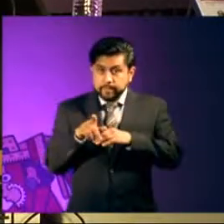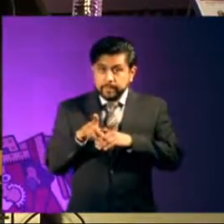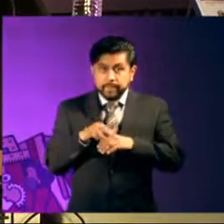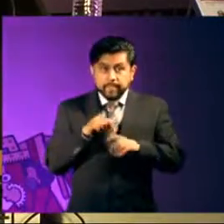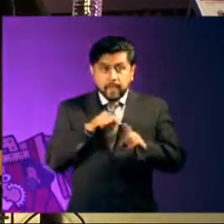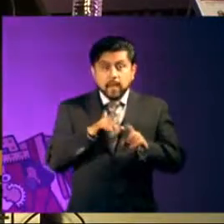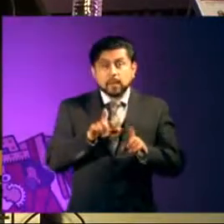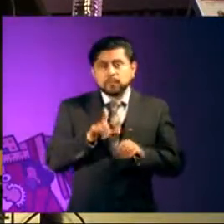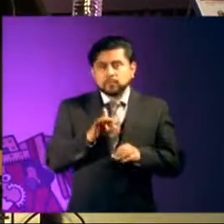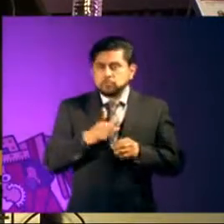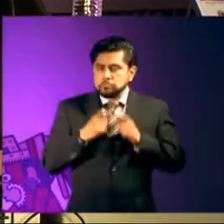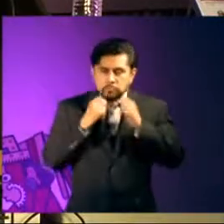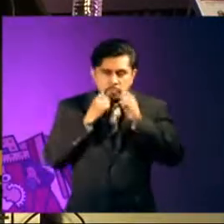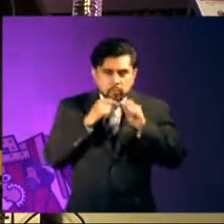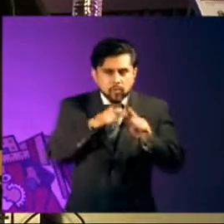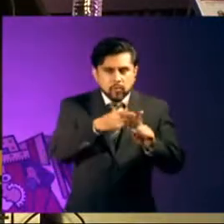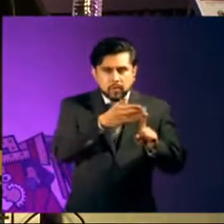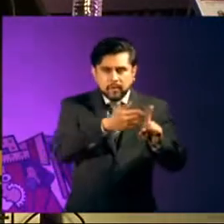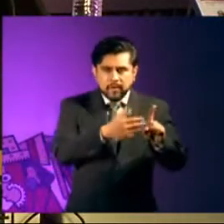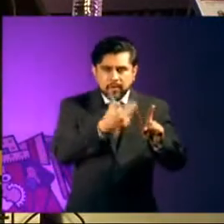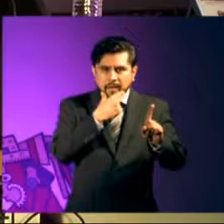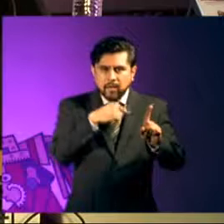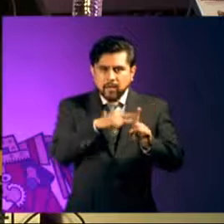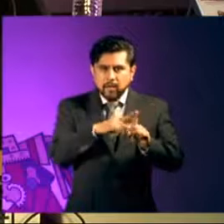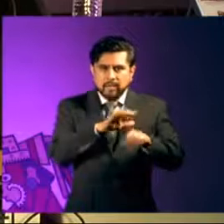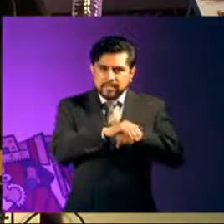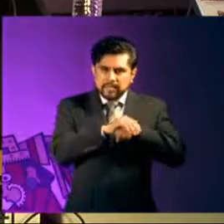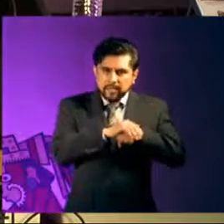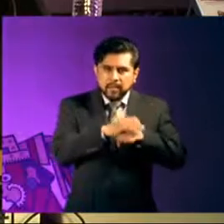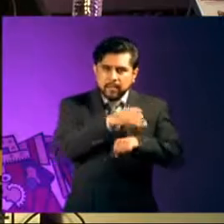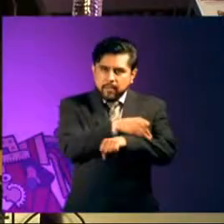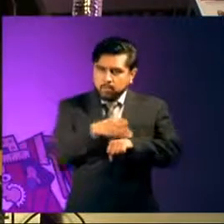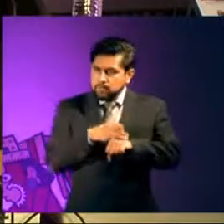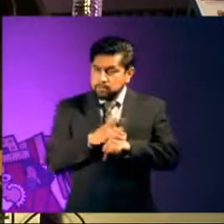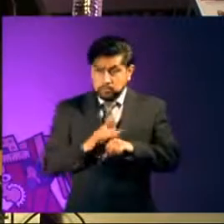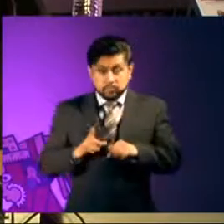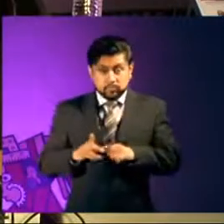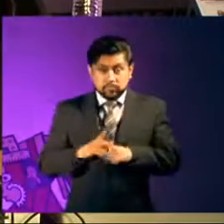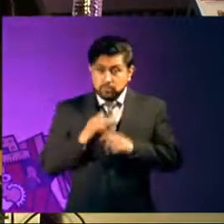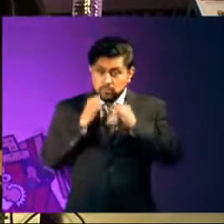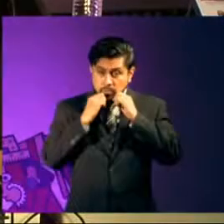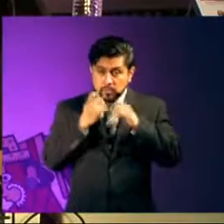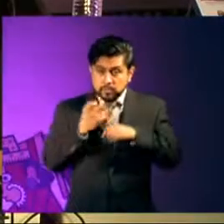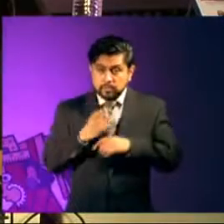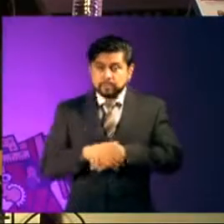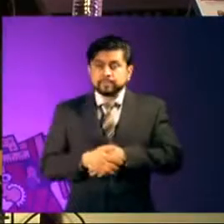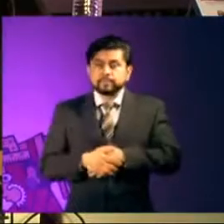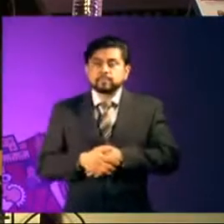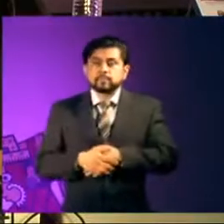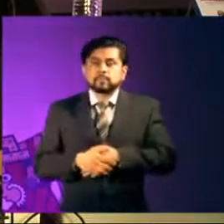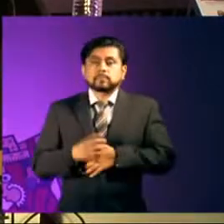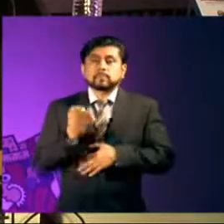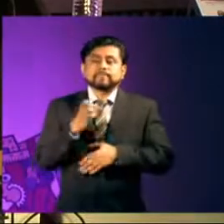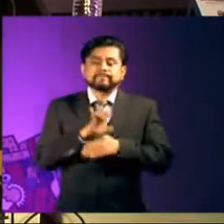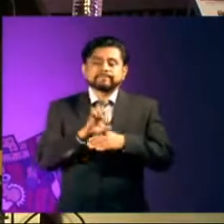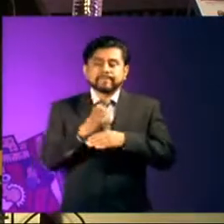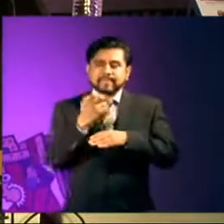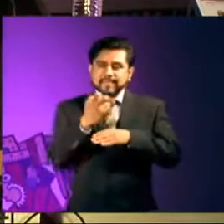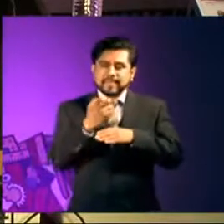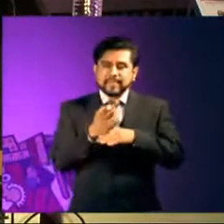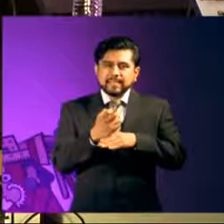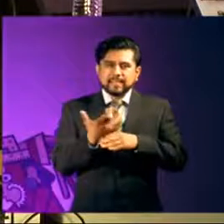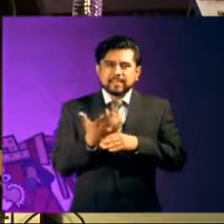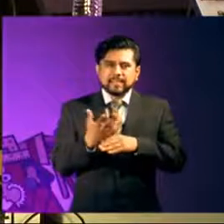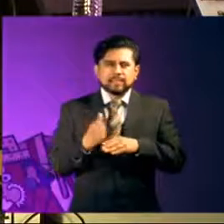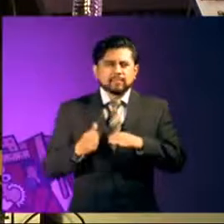alguien que conoces y entonces todos estos este ambiente digamos doble entre el